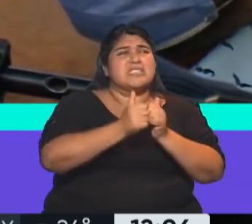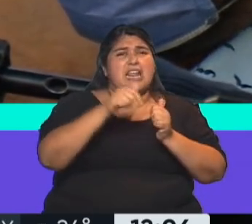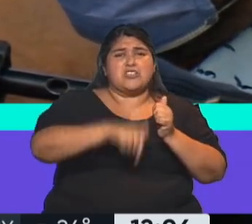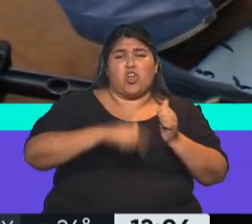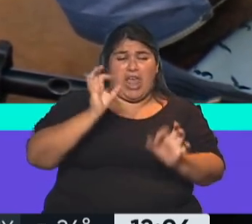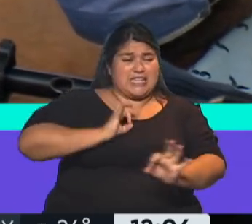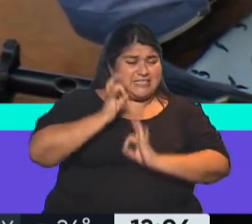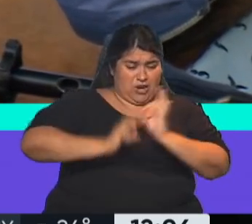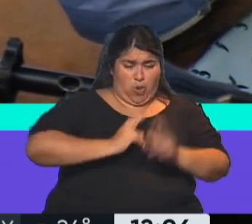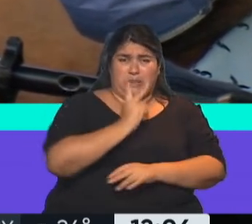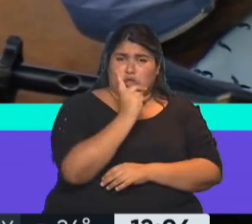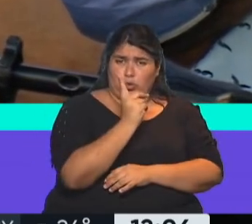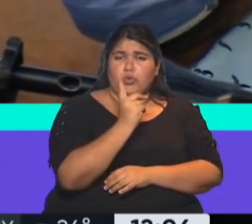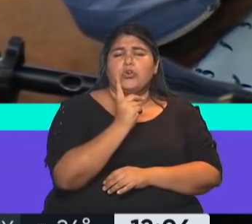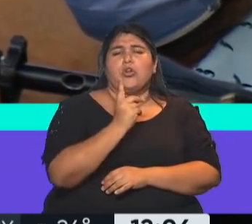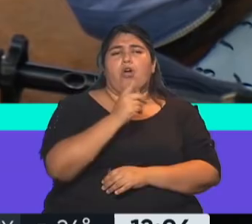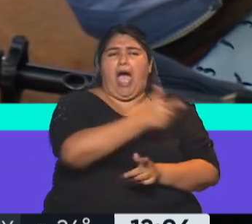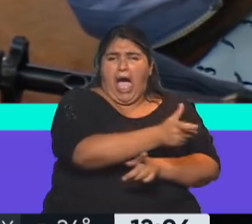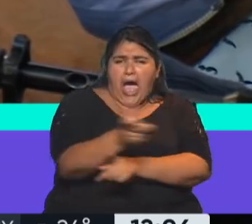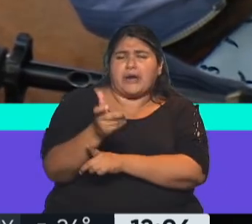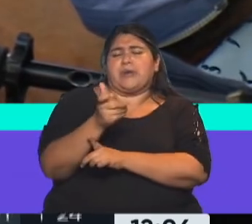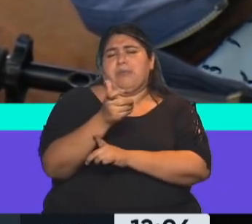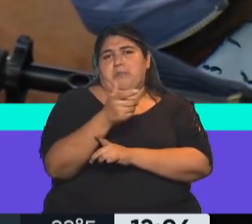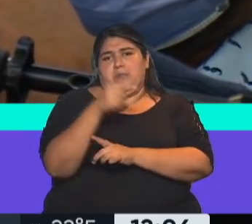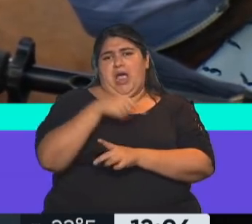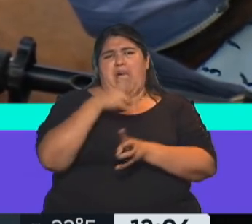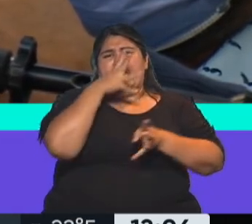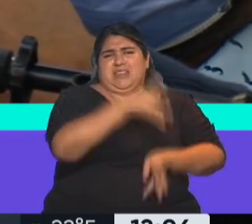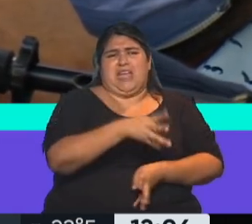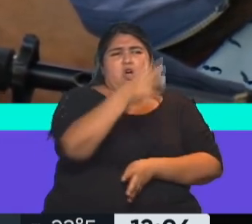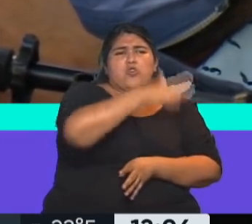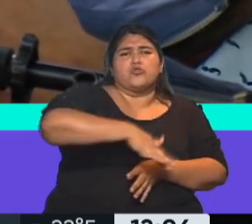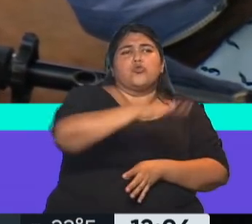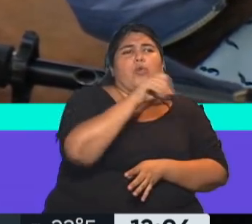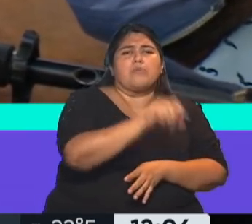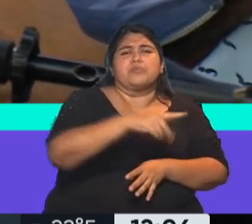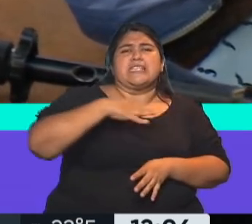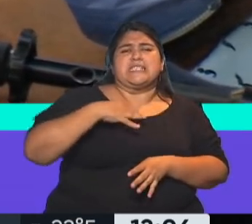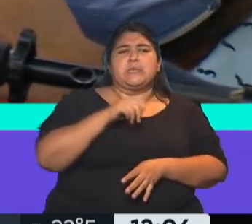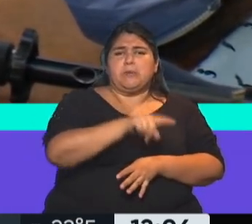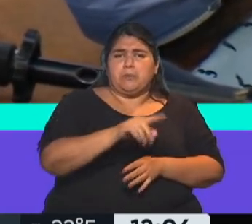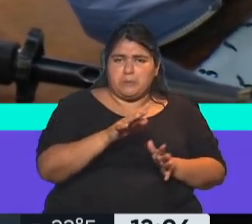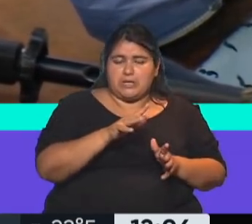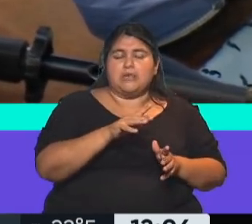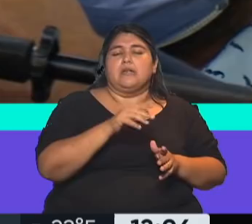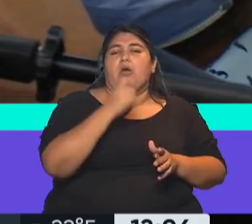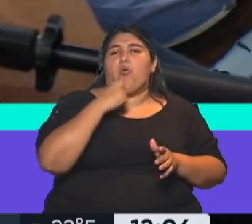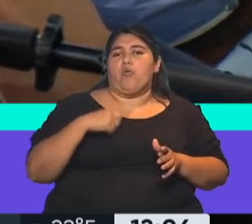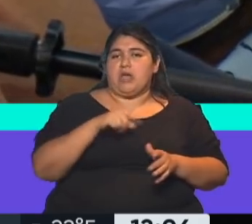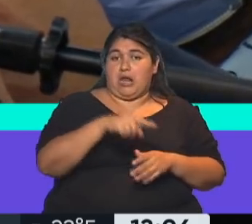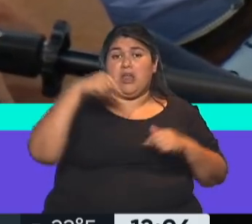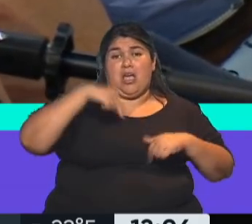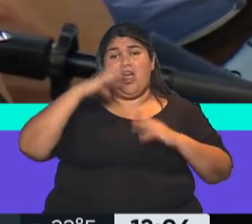un país con armas nucleares atacó ciudades civiles en Ucrania. Hoy por la noche